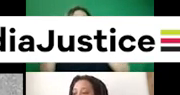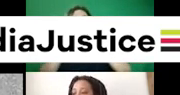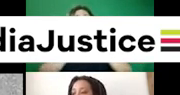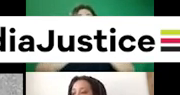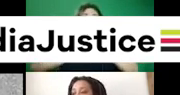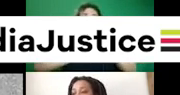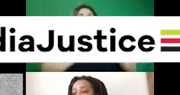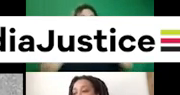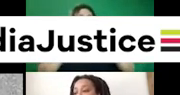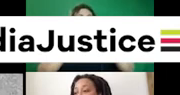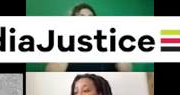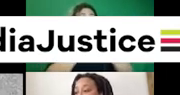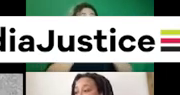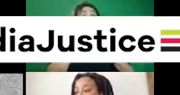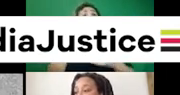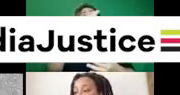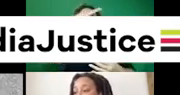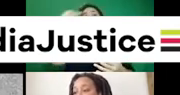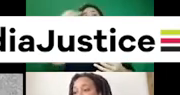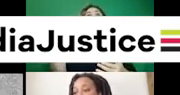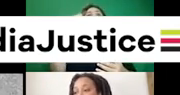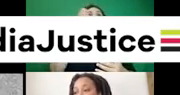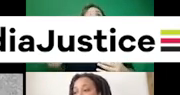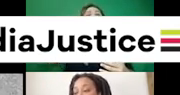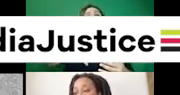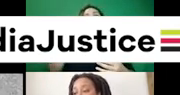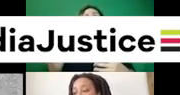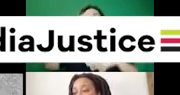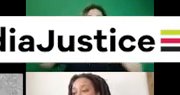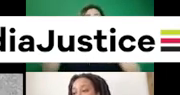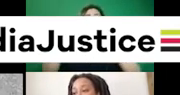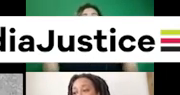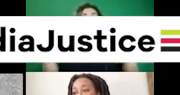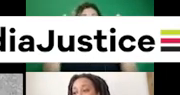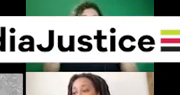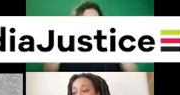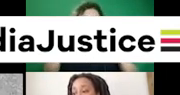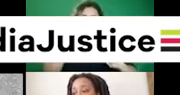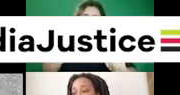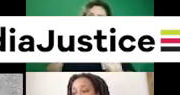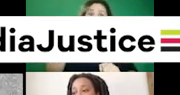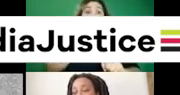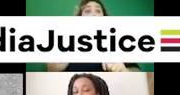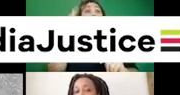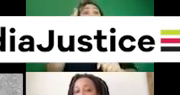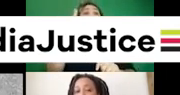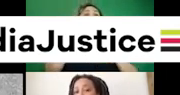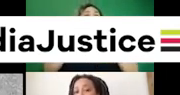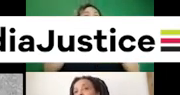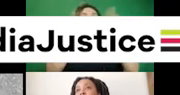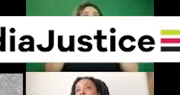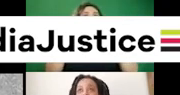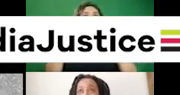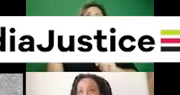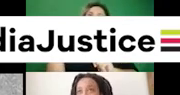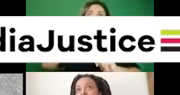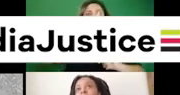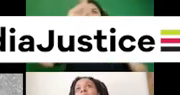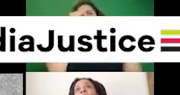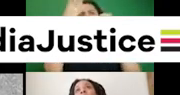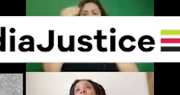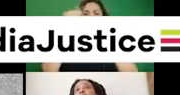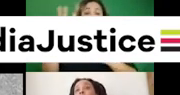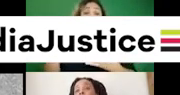para tratar de desorganizar a los movimientos las feministas negras tienen una presencia